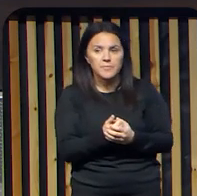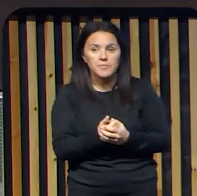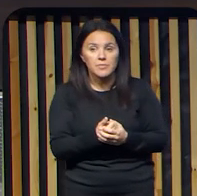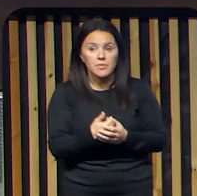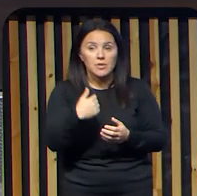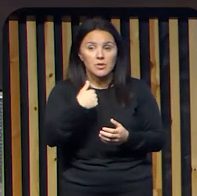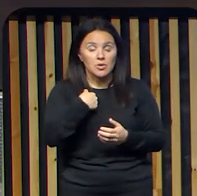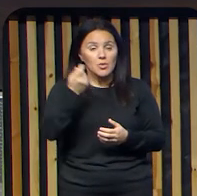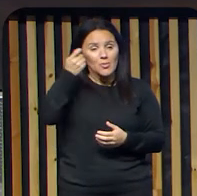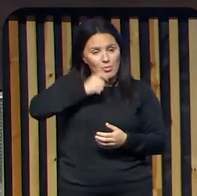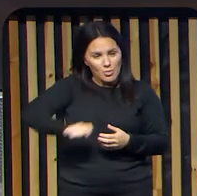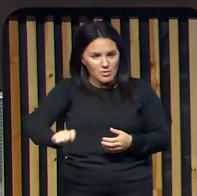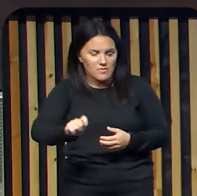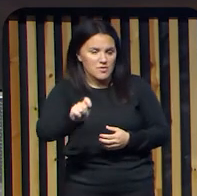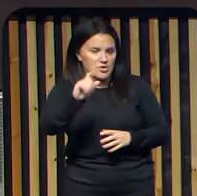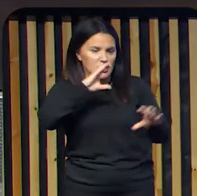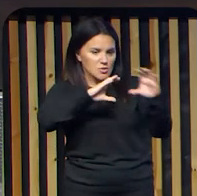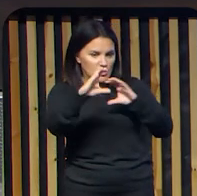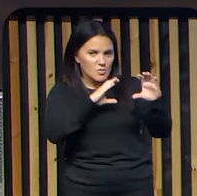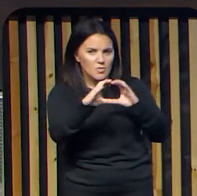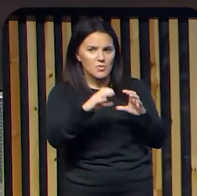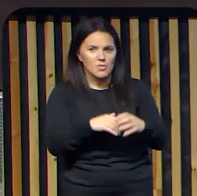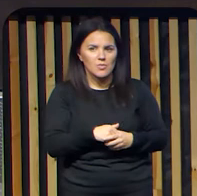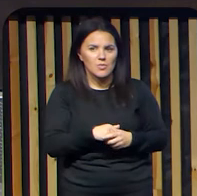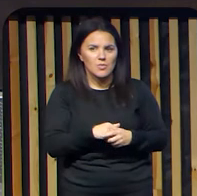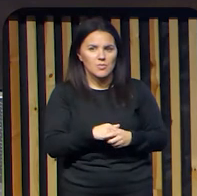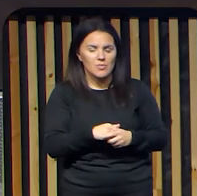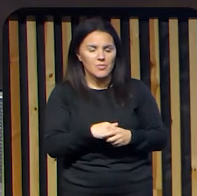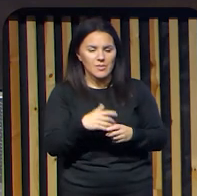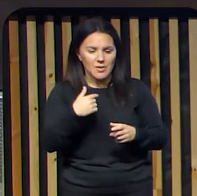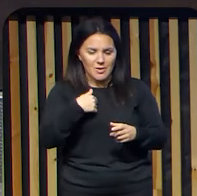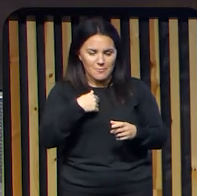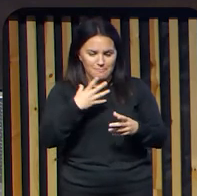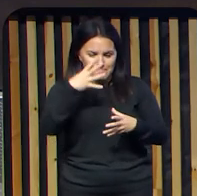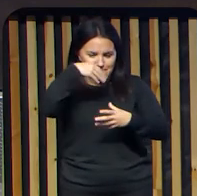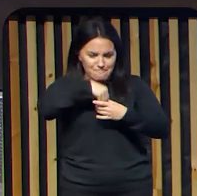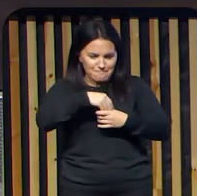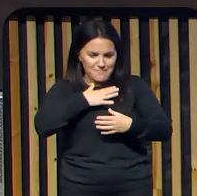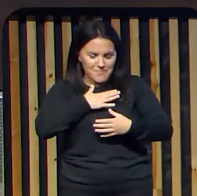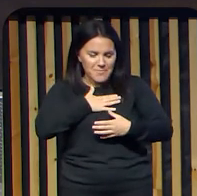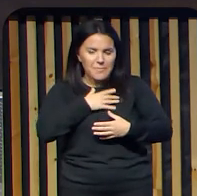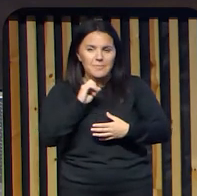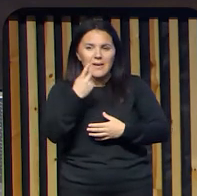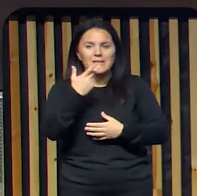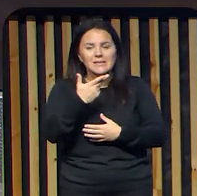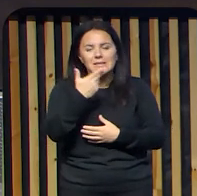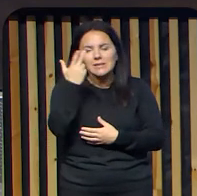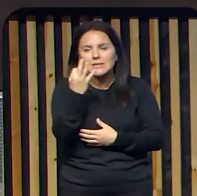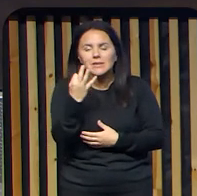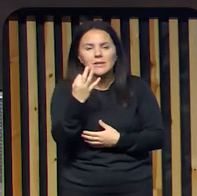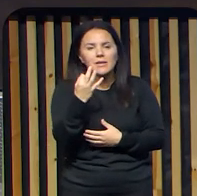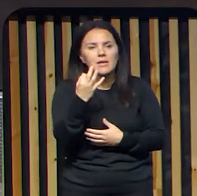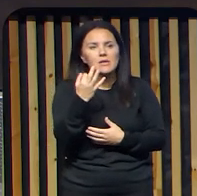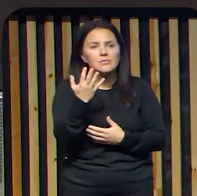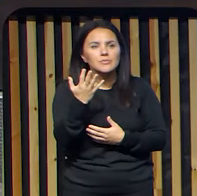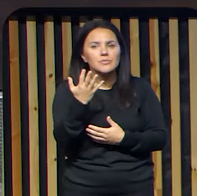me interesa Por ejemplo que perfiles profesionales pueden estar Implicados En hacer esta comunicación dentro